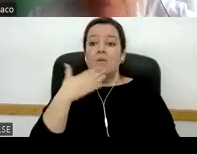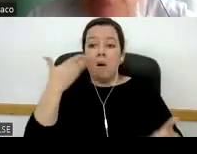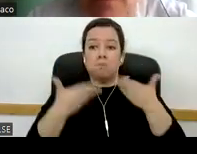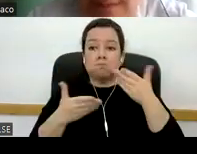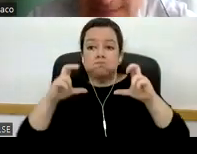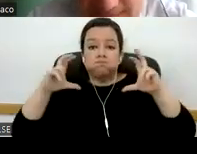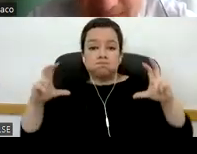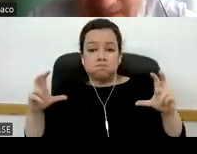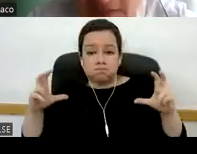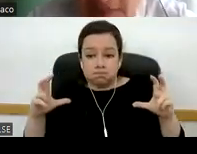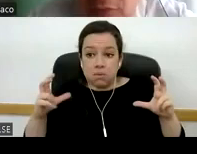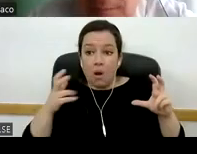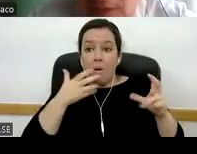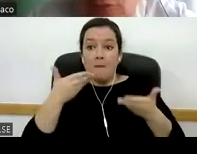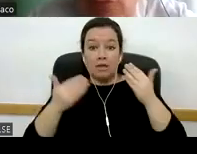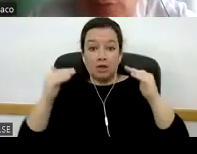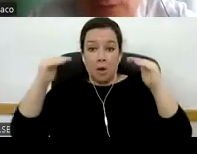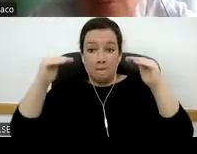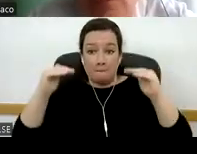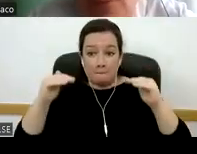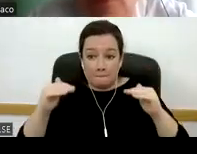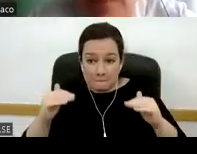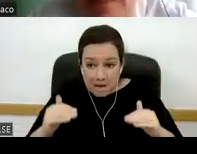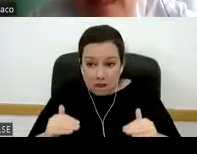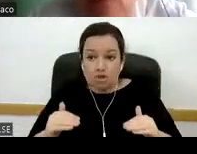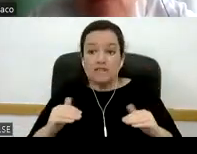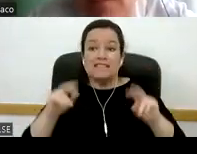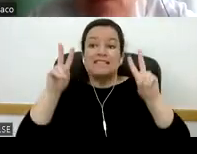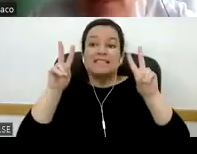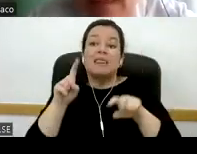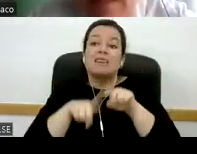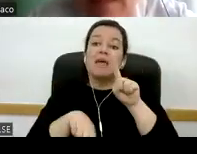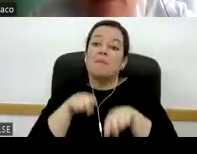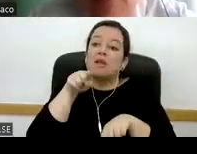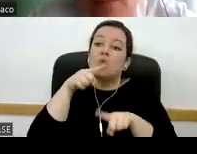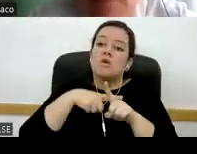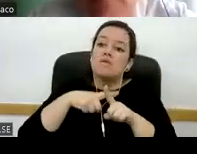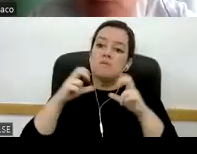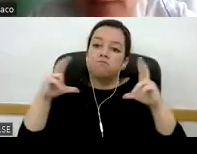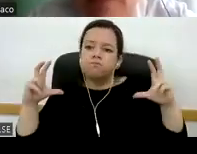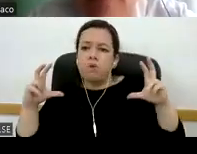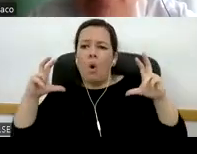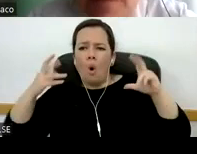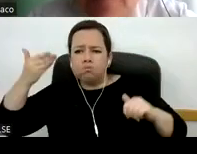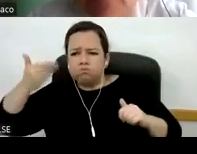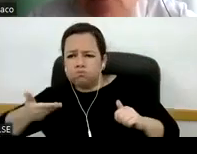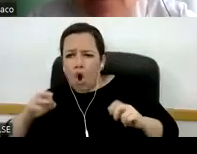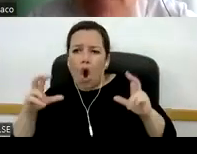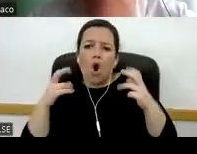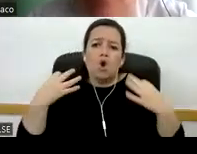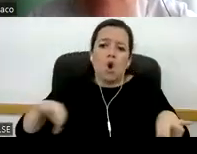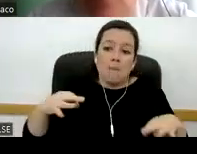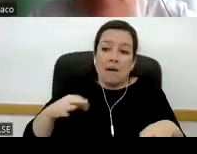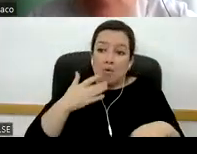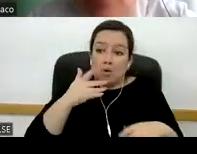sobrepeso. Revertir ese sobrepeso, sobre todo en función del grado de sobrepeso que haya, es decir, una obesidad importante, revertir esta